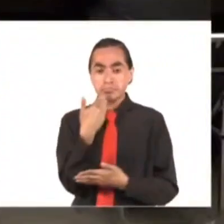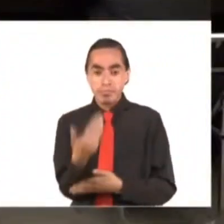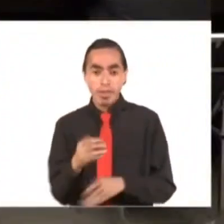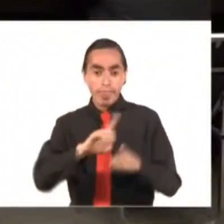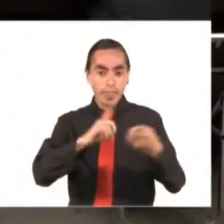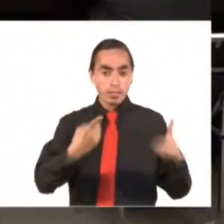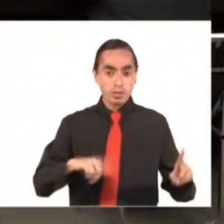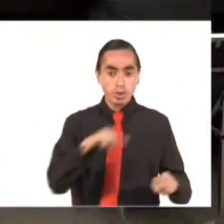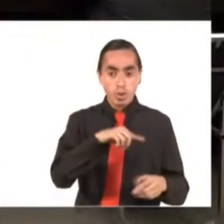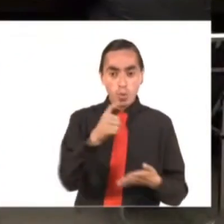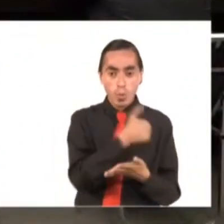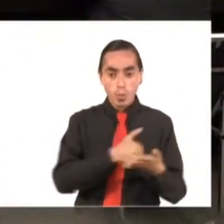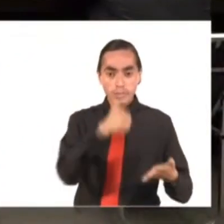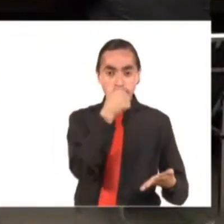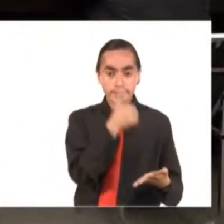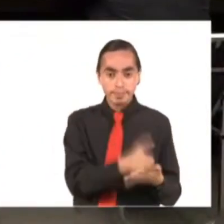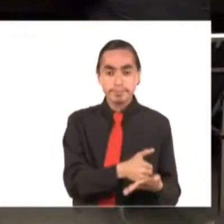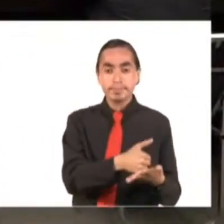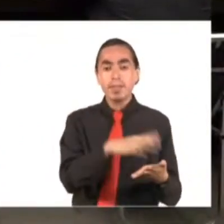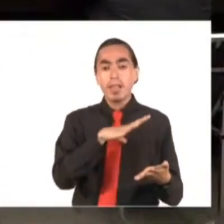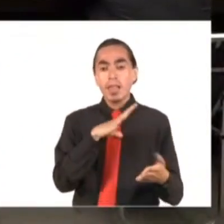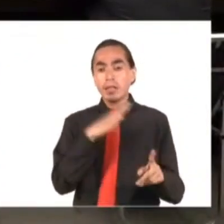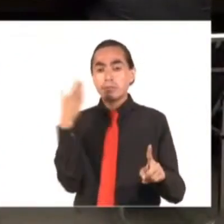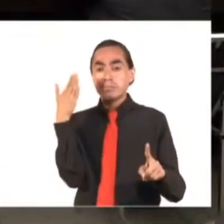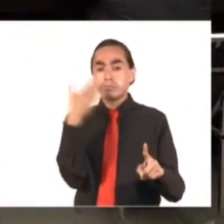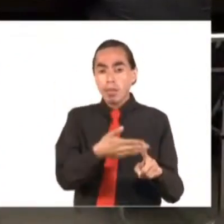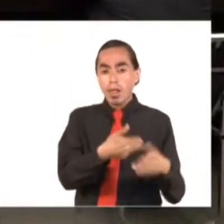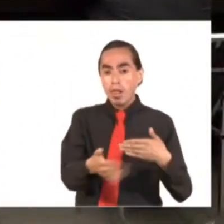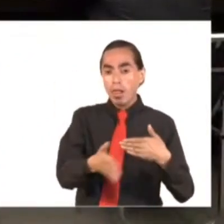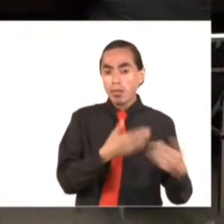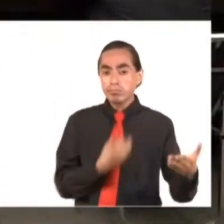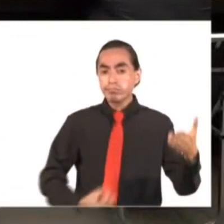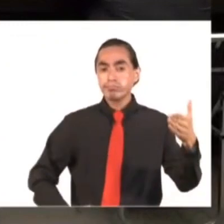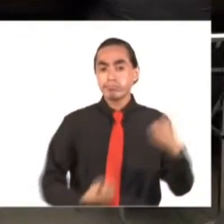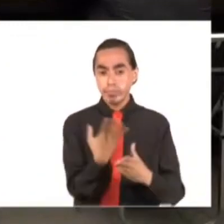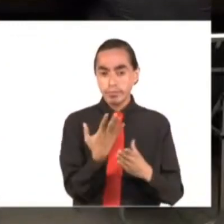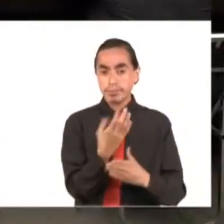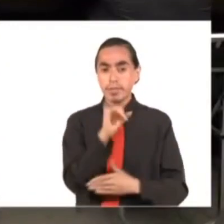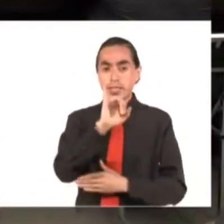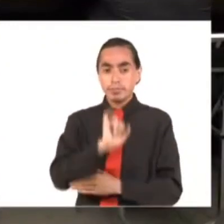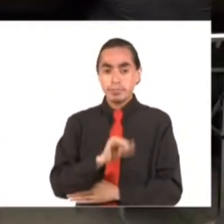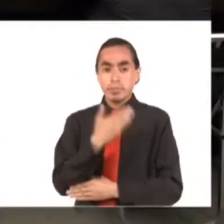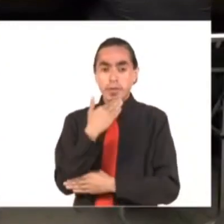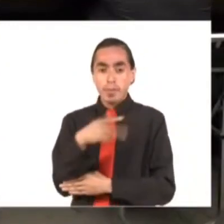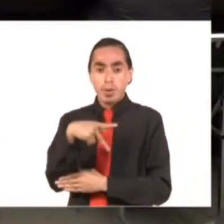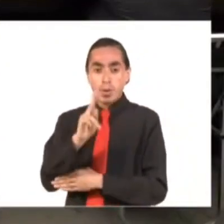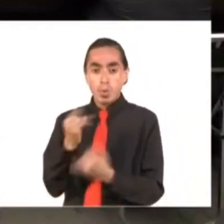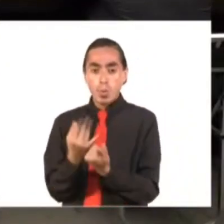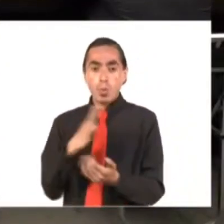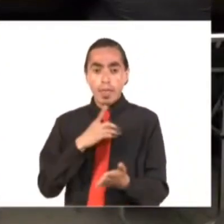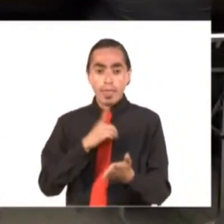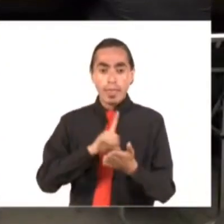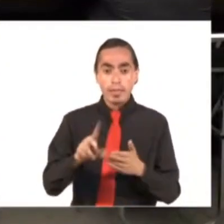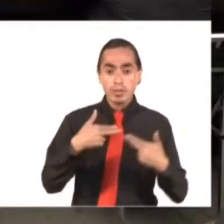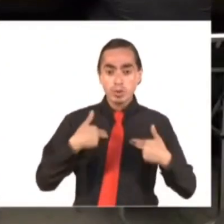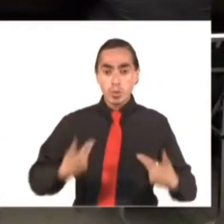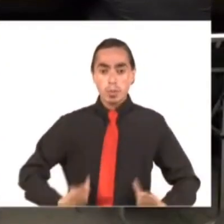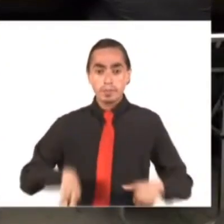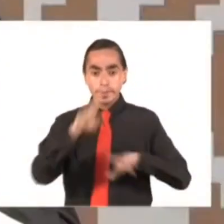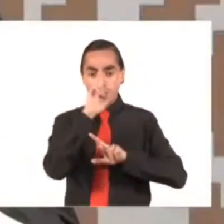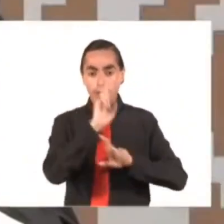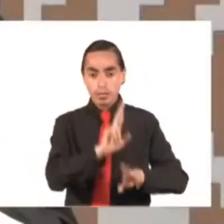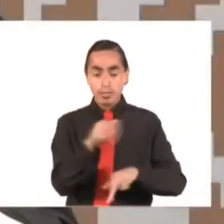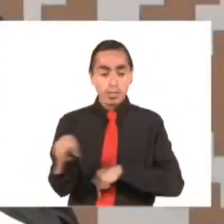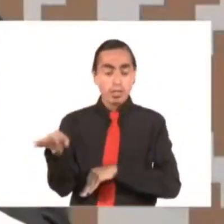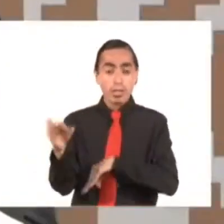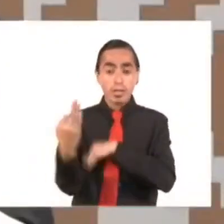una ciudad que se proyecta como vanguardia en innovación, pero también en el respeto a los derechos humanos de todos